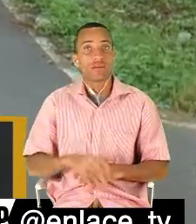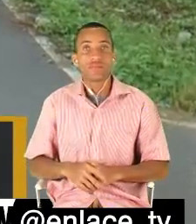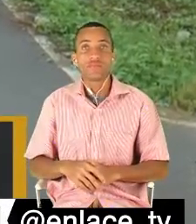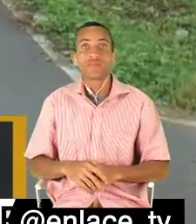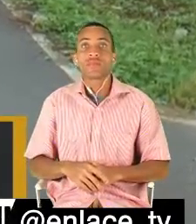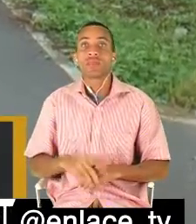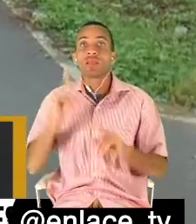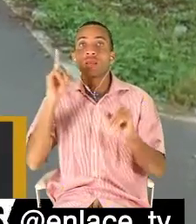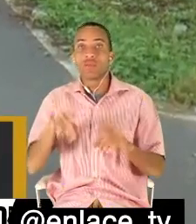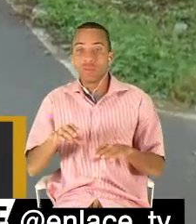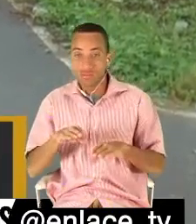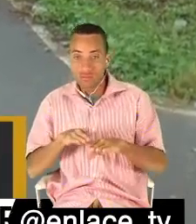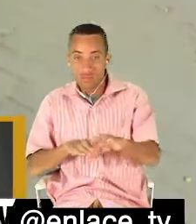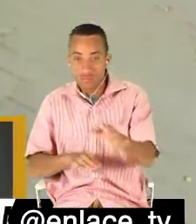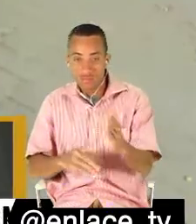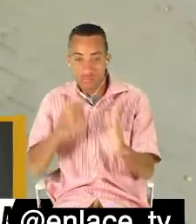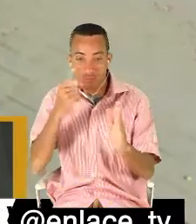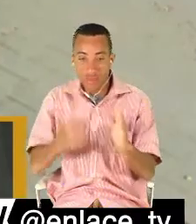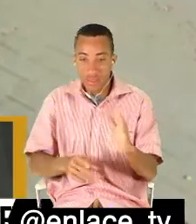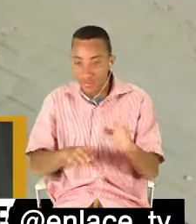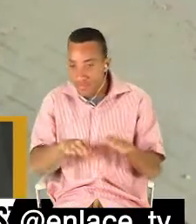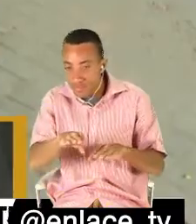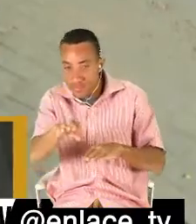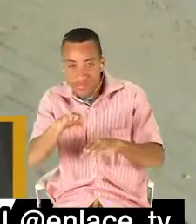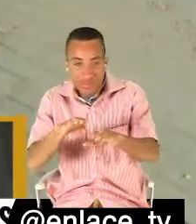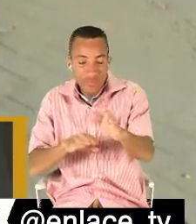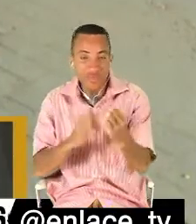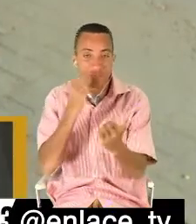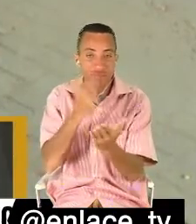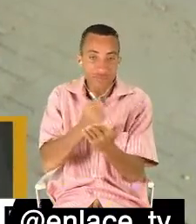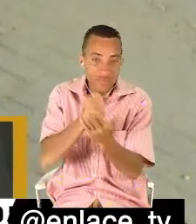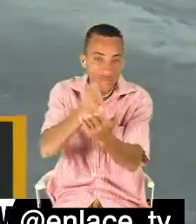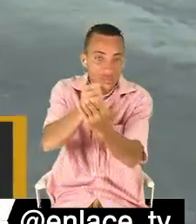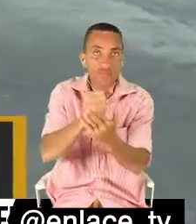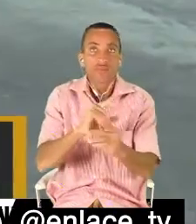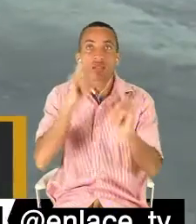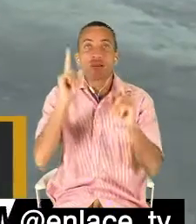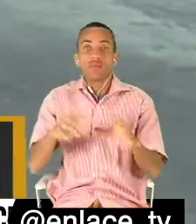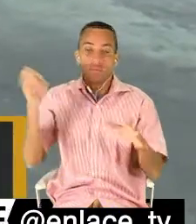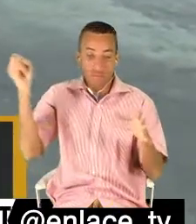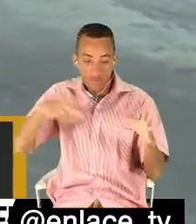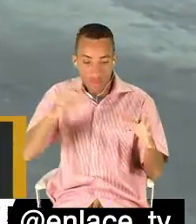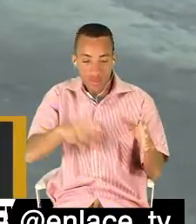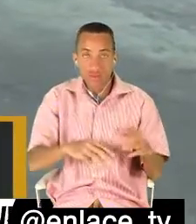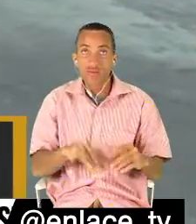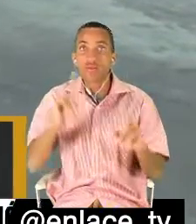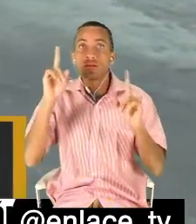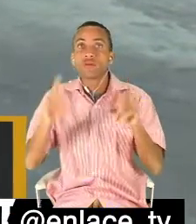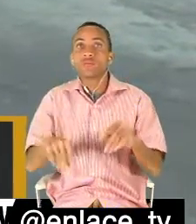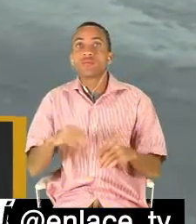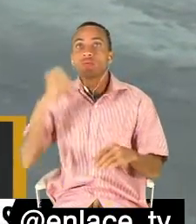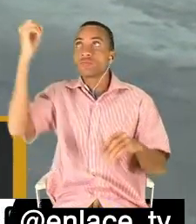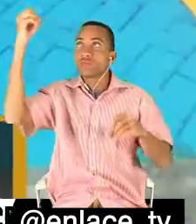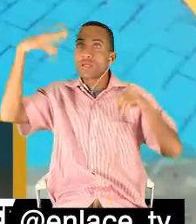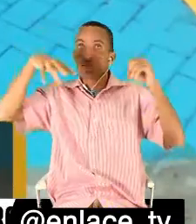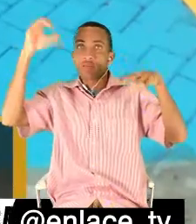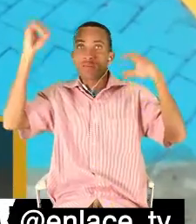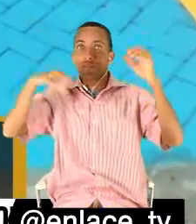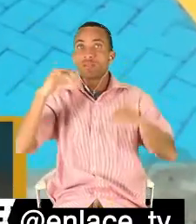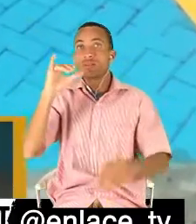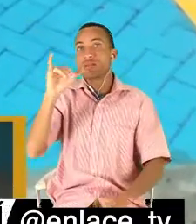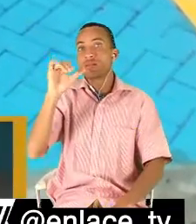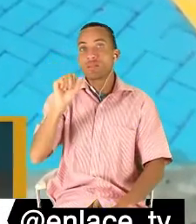encuentra señalizada y con recipientes para la recolección de basuras. Próximamente, Iluminación Yariguíes instalará nuevas luminarias en el sector.